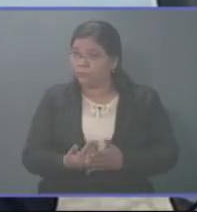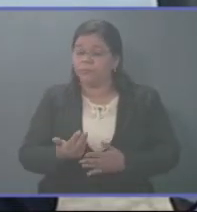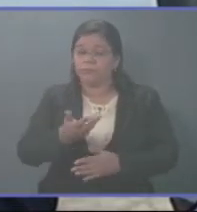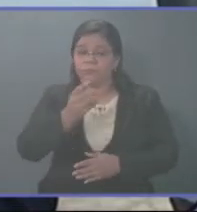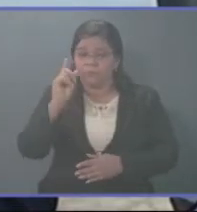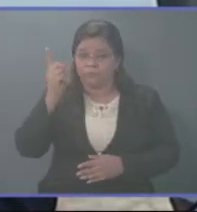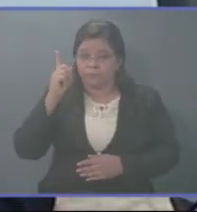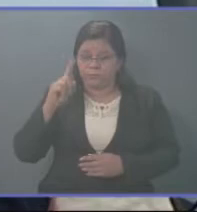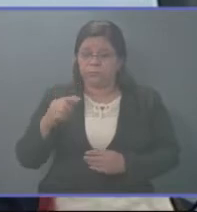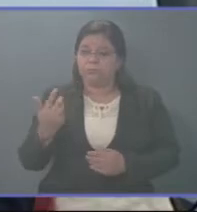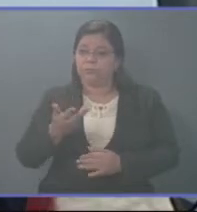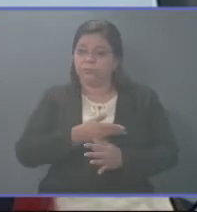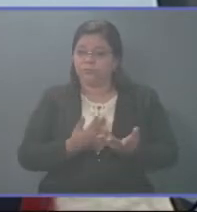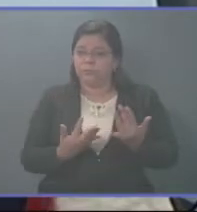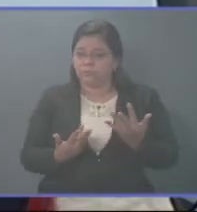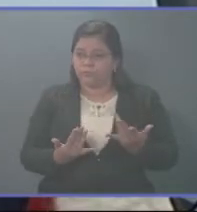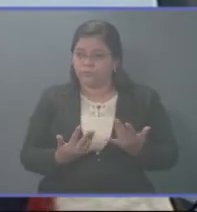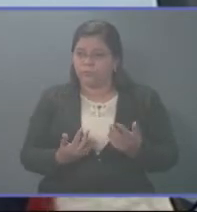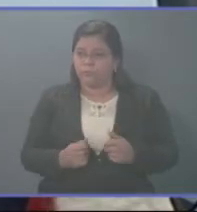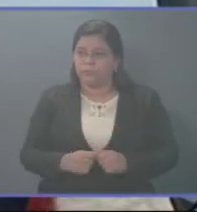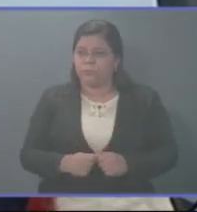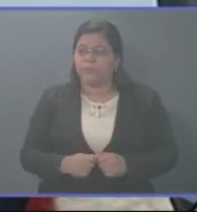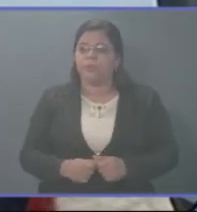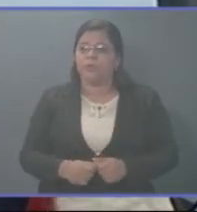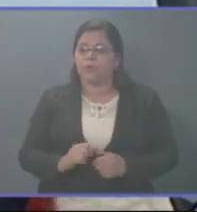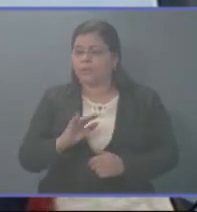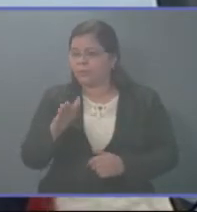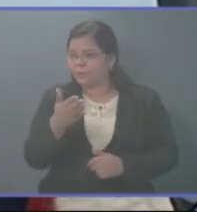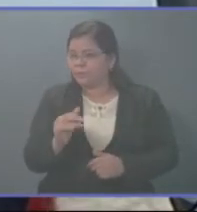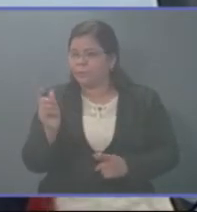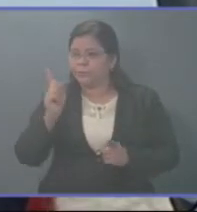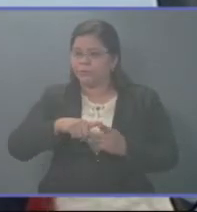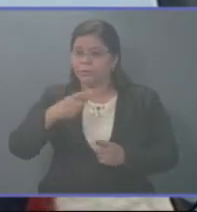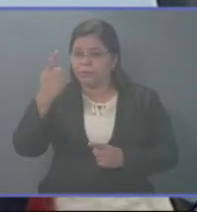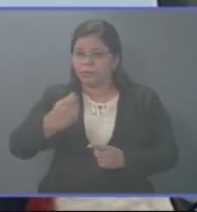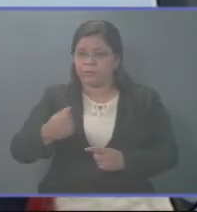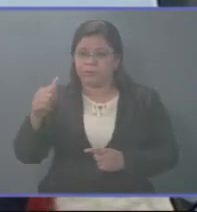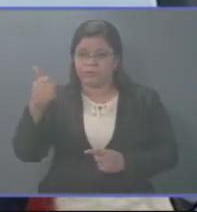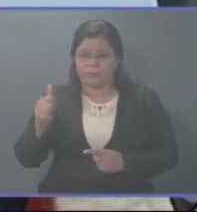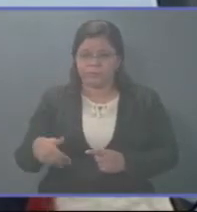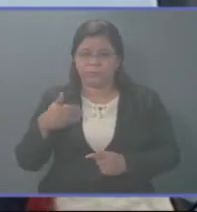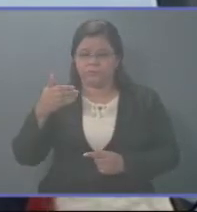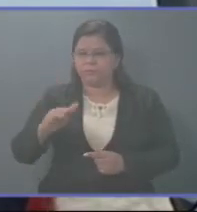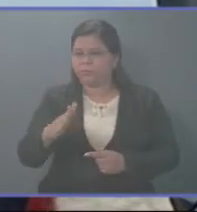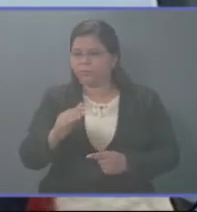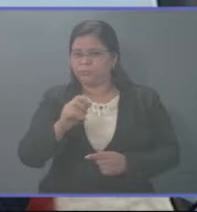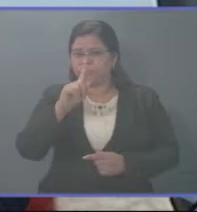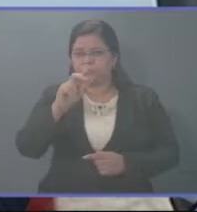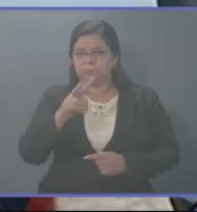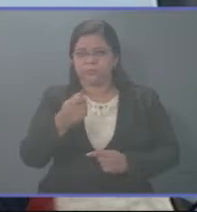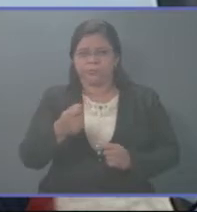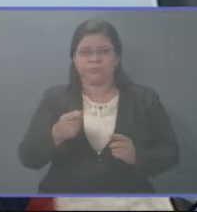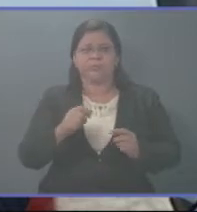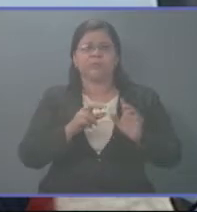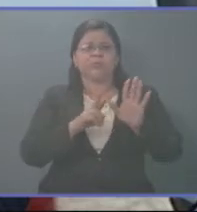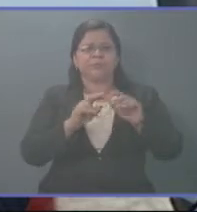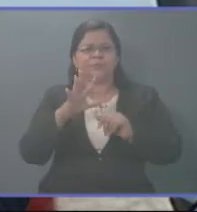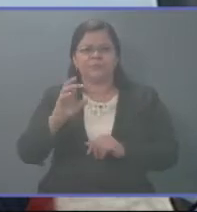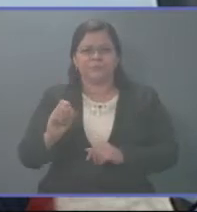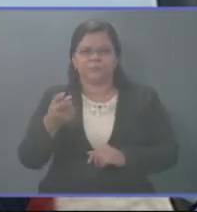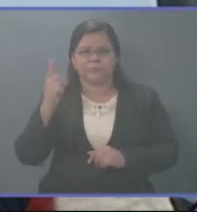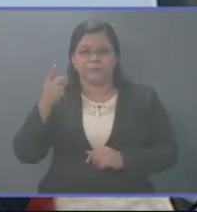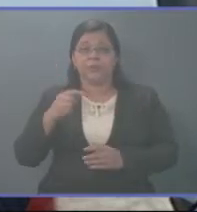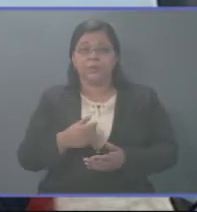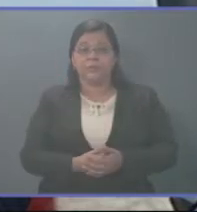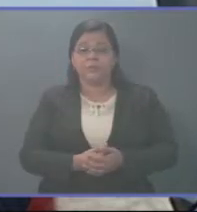docentes. Estamos hablando de cerca, hasta el mes de agosto, de 2.750 docentes que se encuentran en